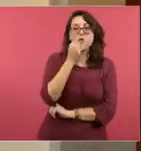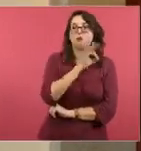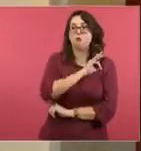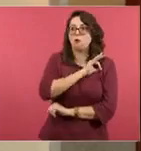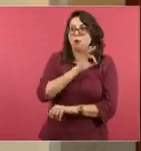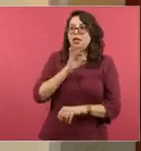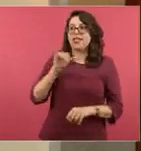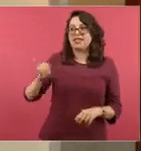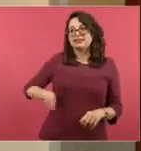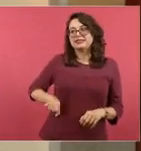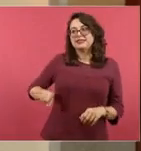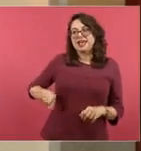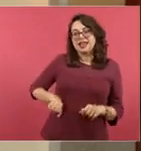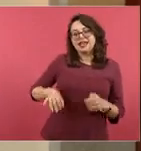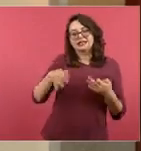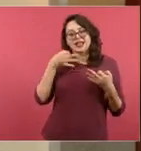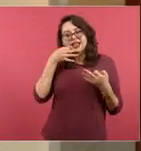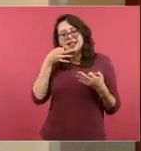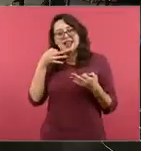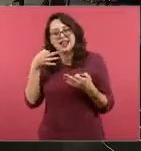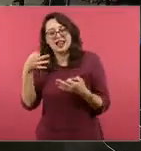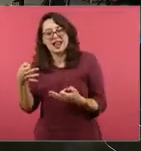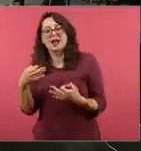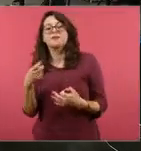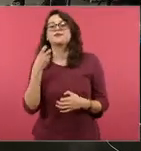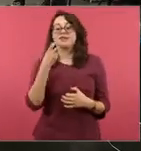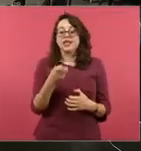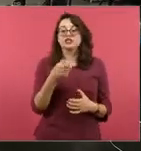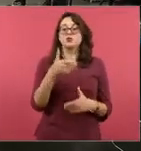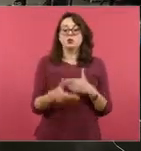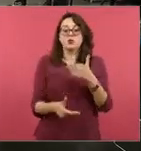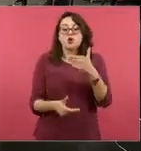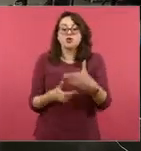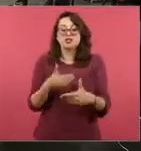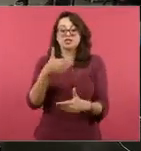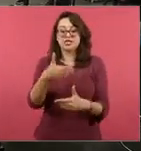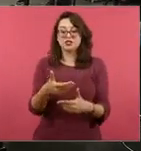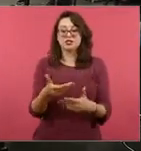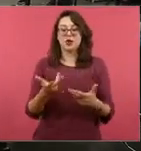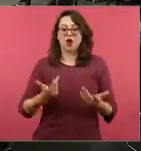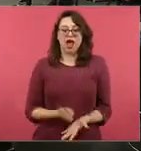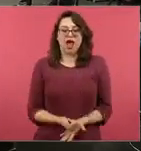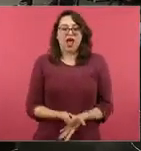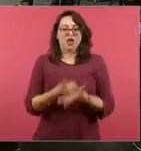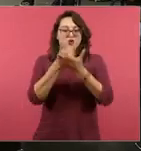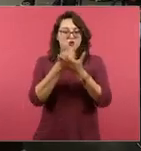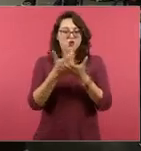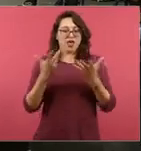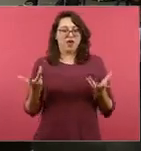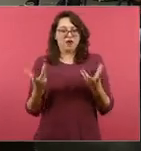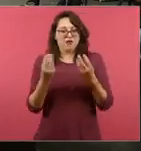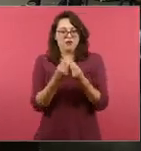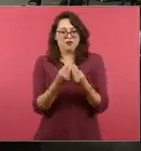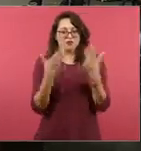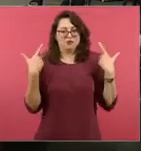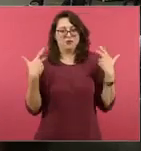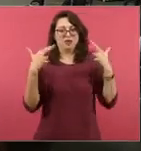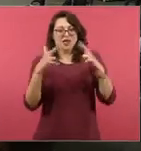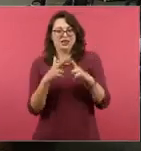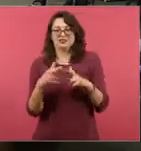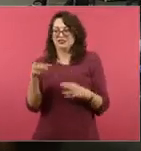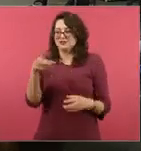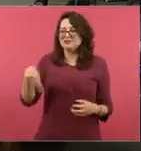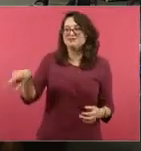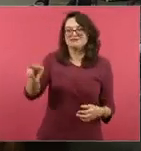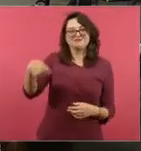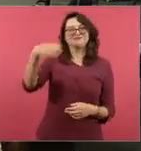este proceso que se da continuidad al mismo, pues va ahora con los profesores. Los profesores ya tienen mucha experiencia y